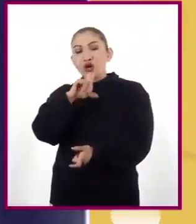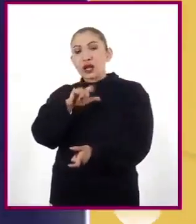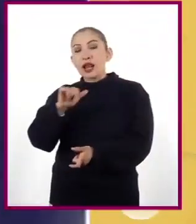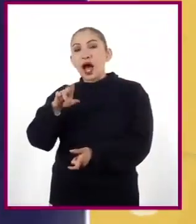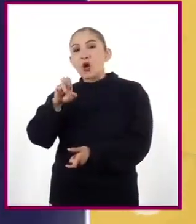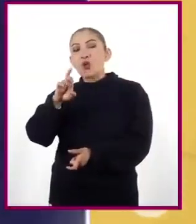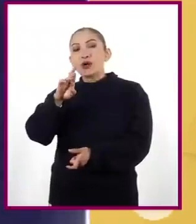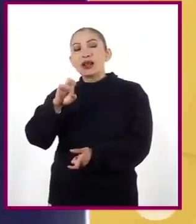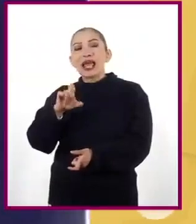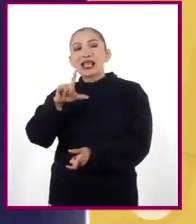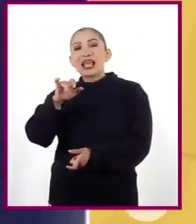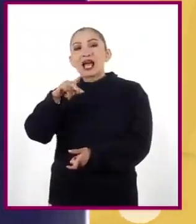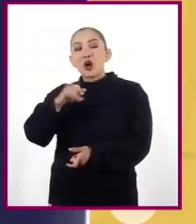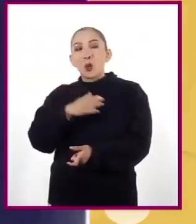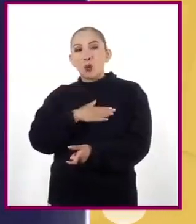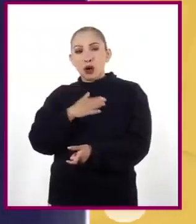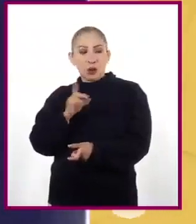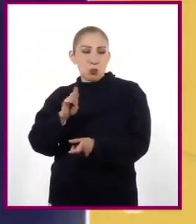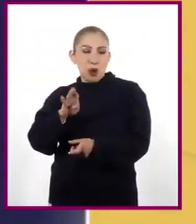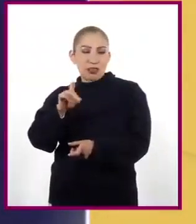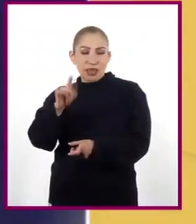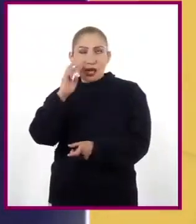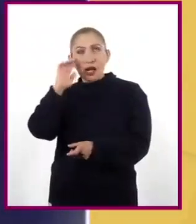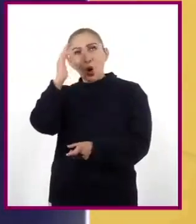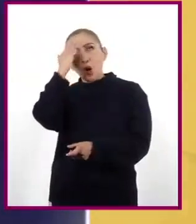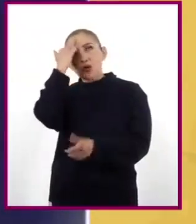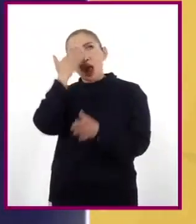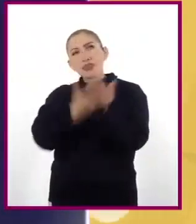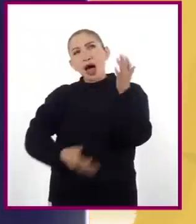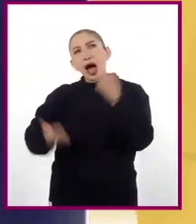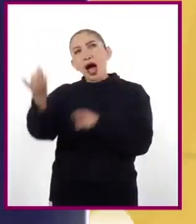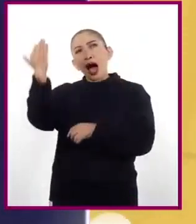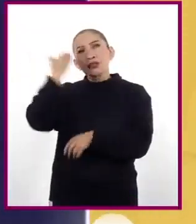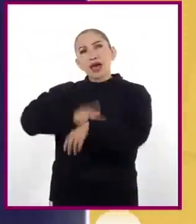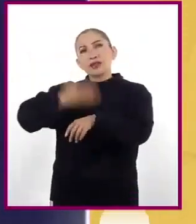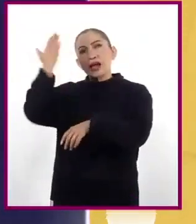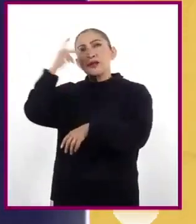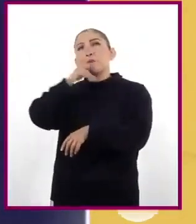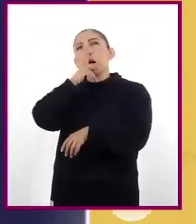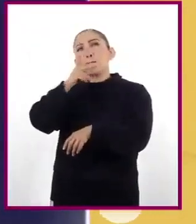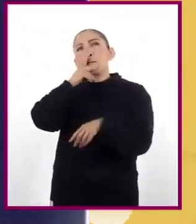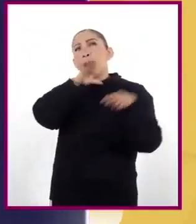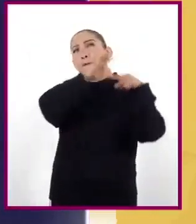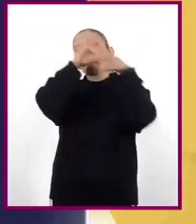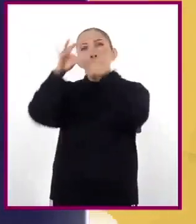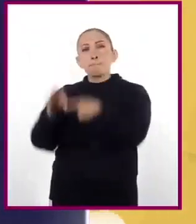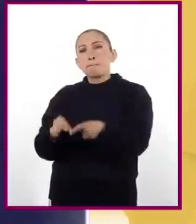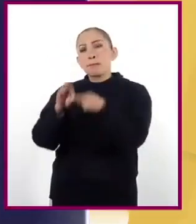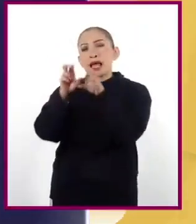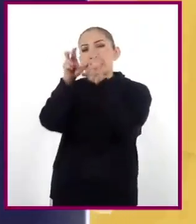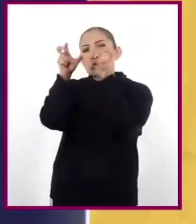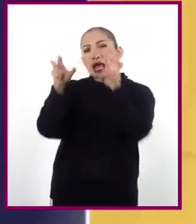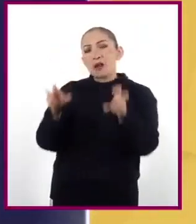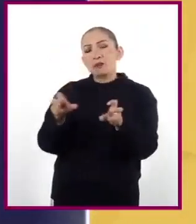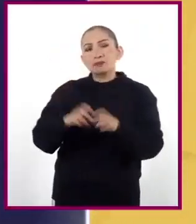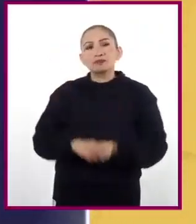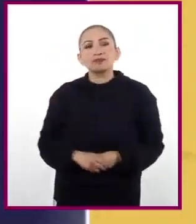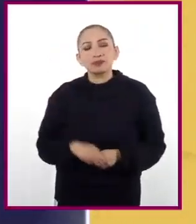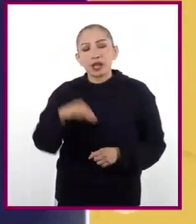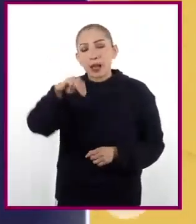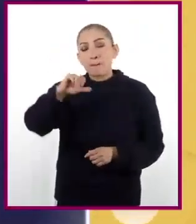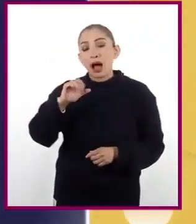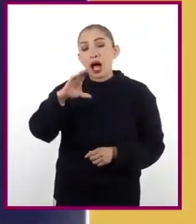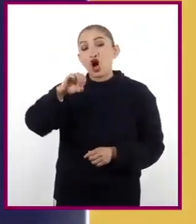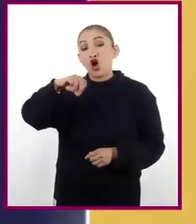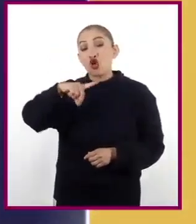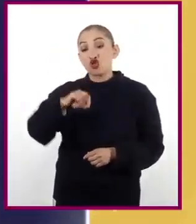Aureliano Buendía había de recordar aquella tarde remota en que su padre lo llevó a conocer el hielo. Macondo